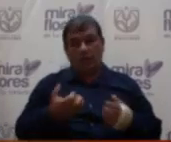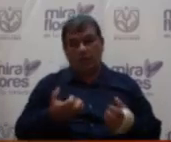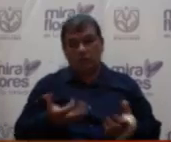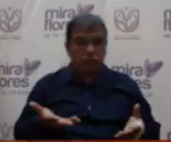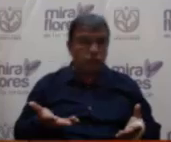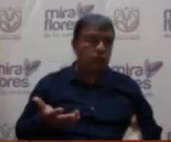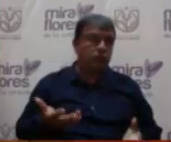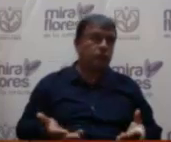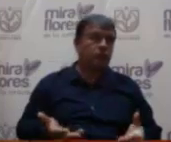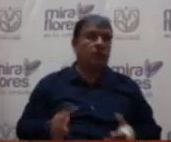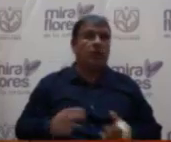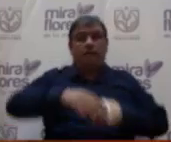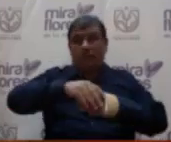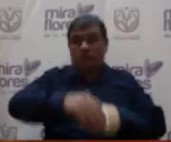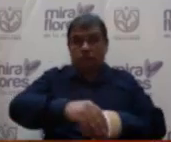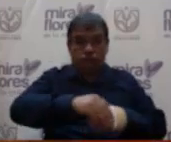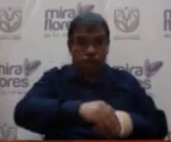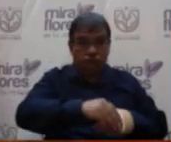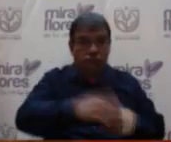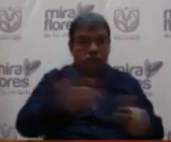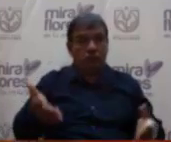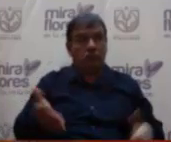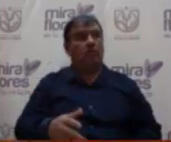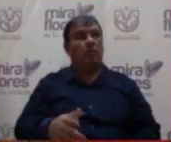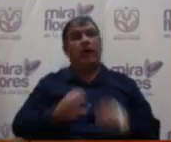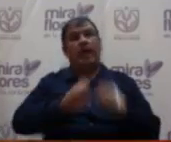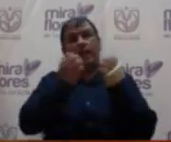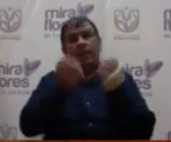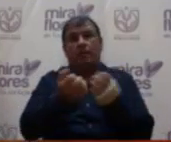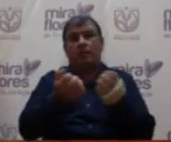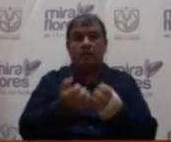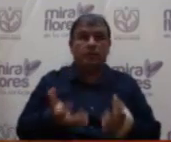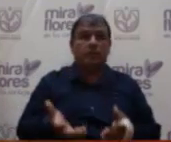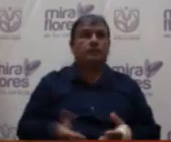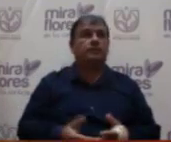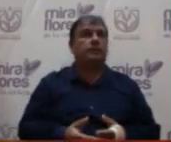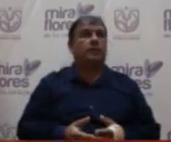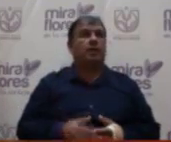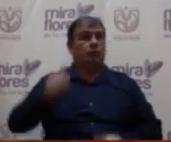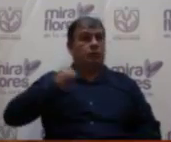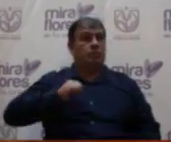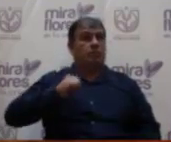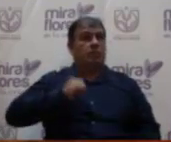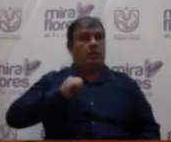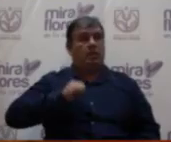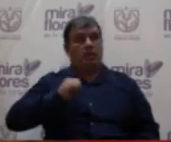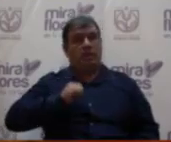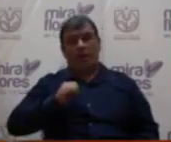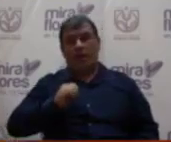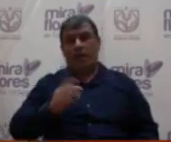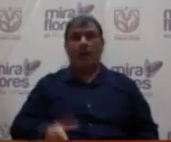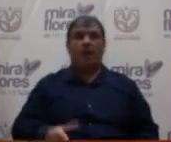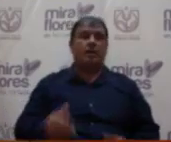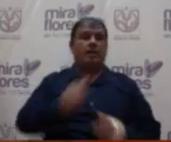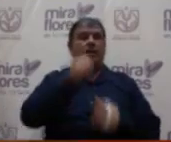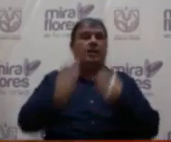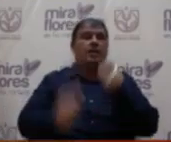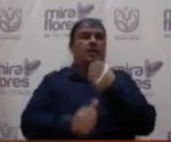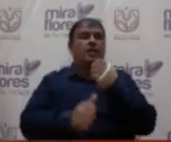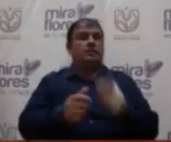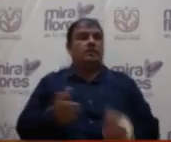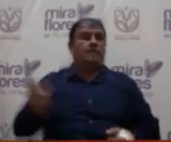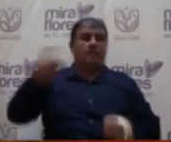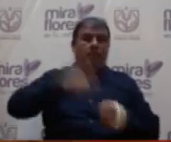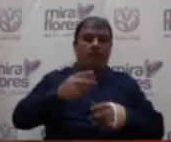queríamos felicitar al equipo de la municipalidad, de la Gerencia de Participación Vecinal, por